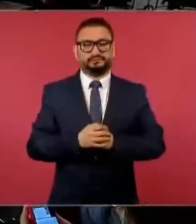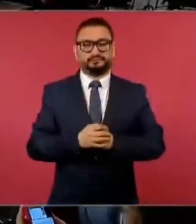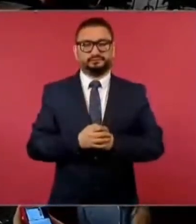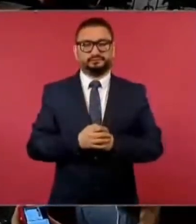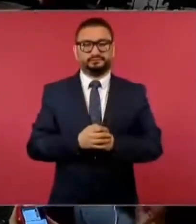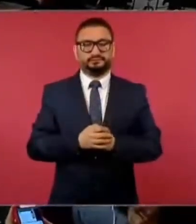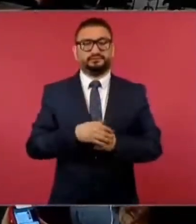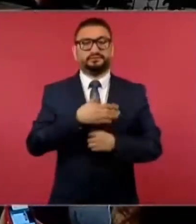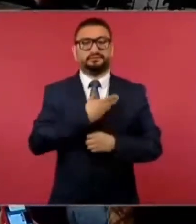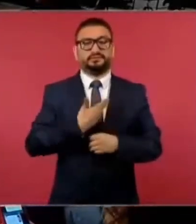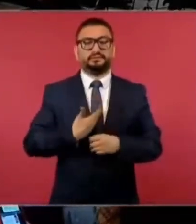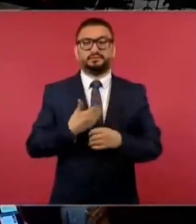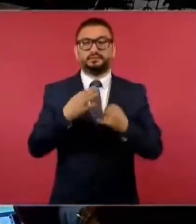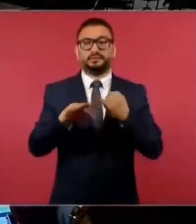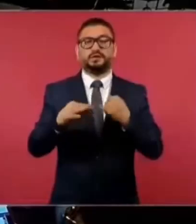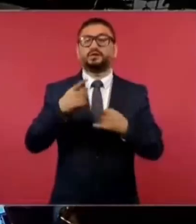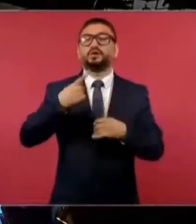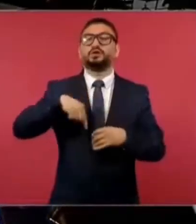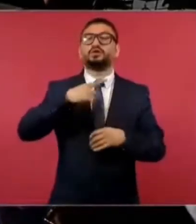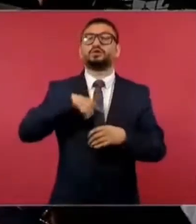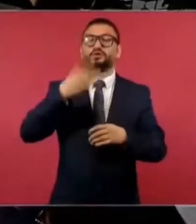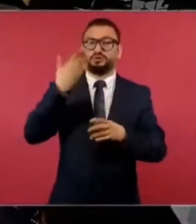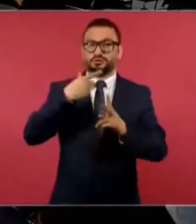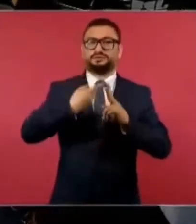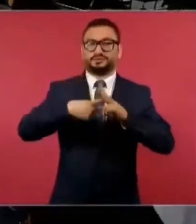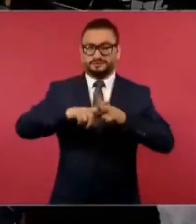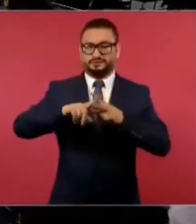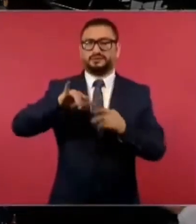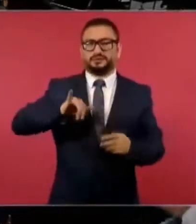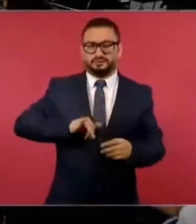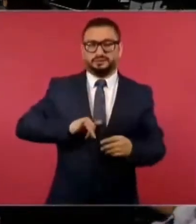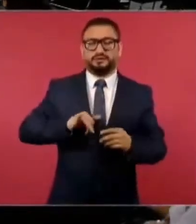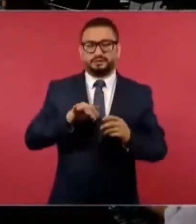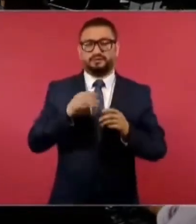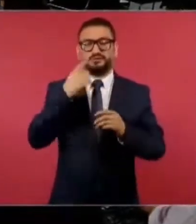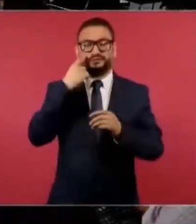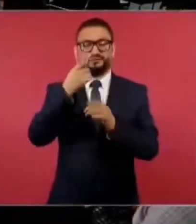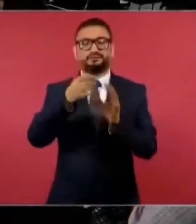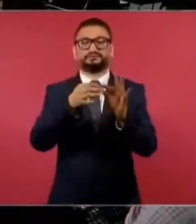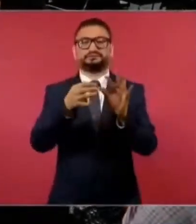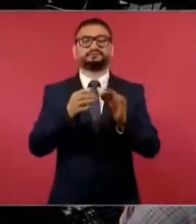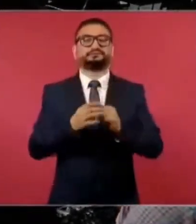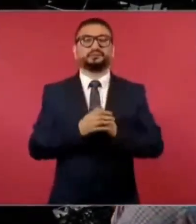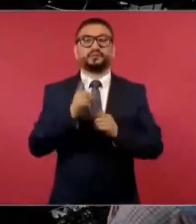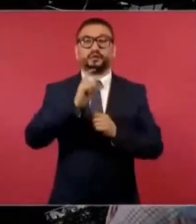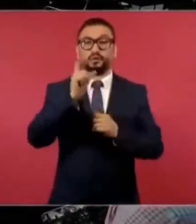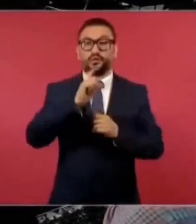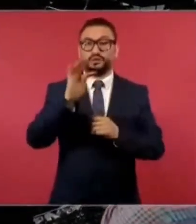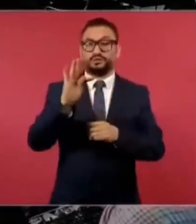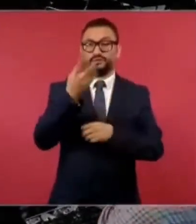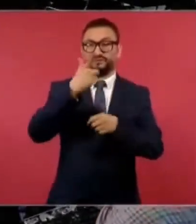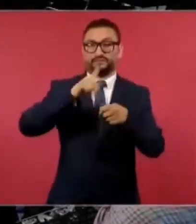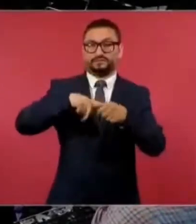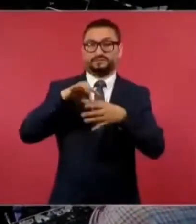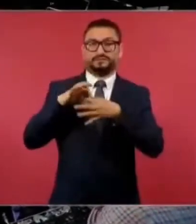Presidente, por último. Cuando empezamos, sí es interesante, ¿no? Cuando empezamos a federalizar,